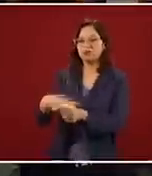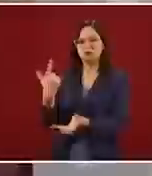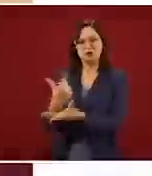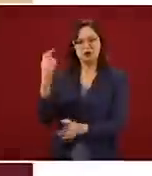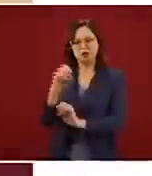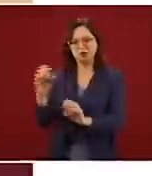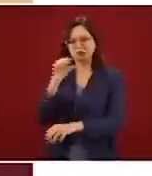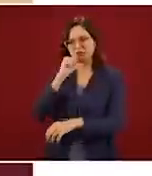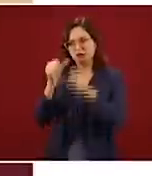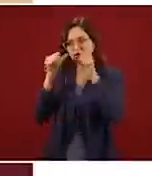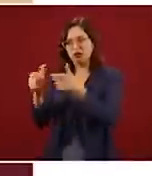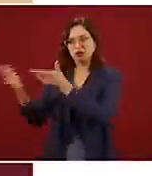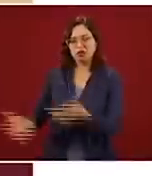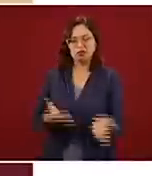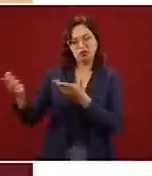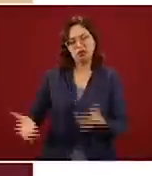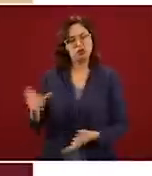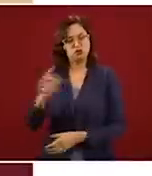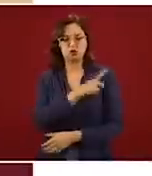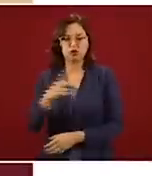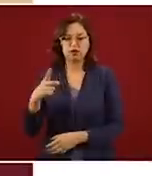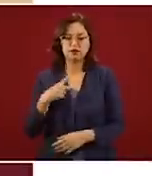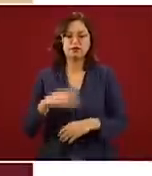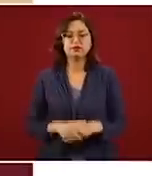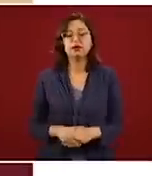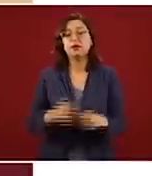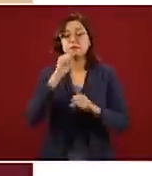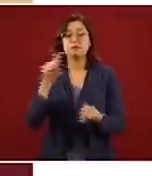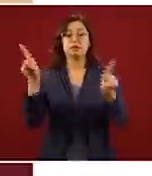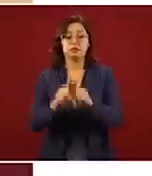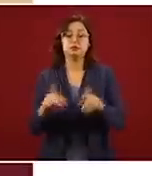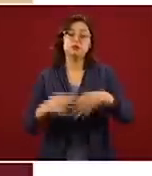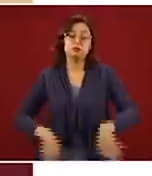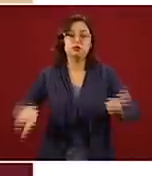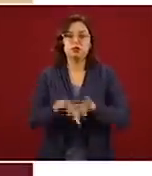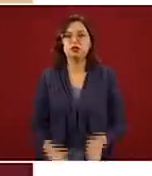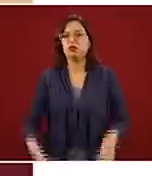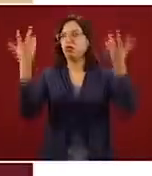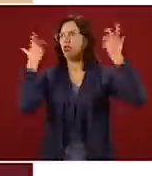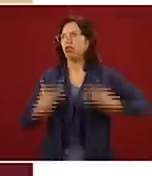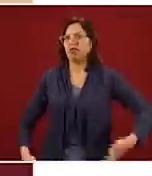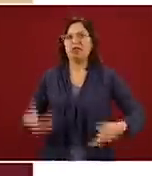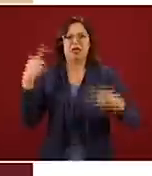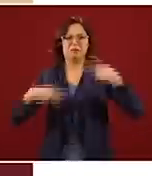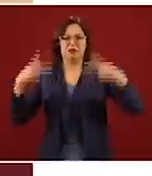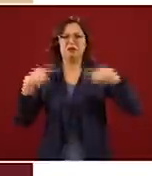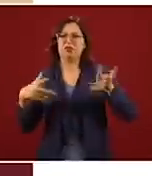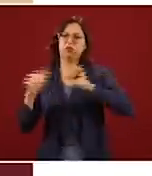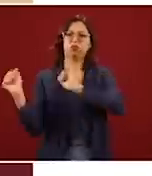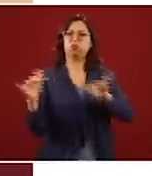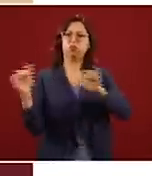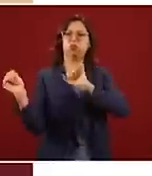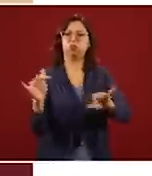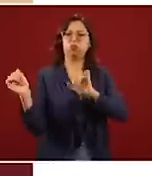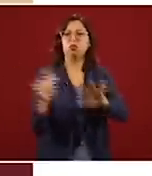esto, por supuesto, uno de los elementos importantes también es no caer en pánico, porque a veces se saturan los servicios simplemente por